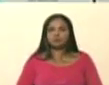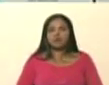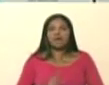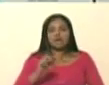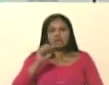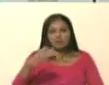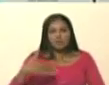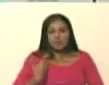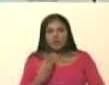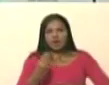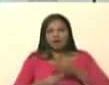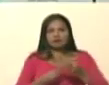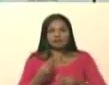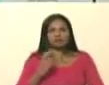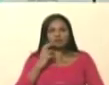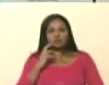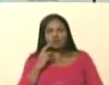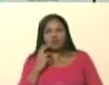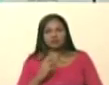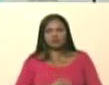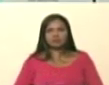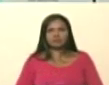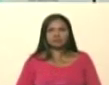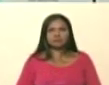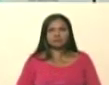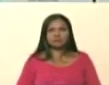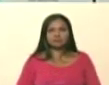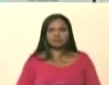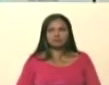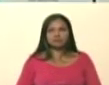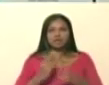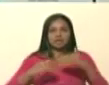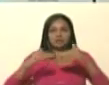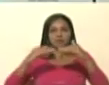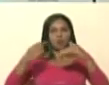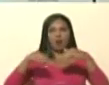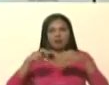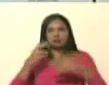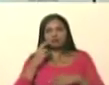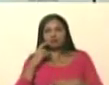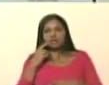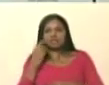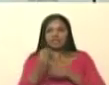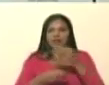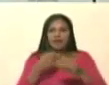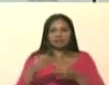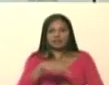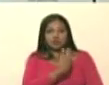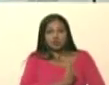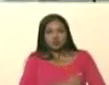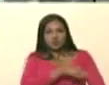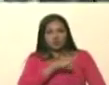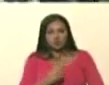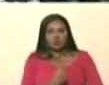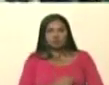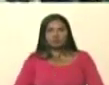de hacer chocolate al nivel del chocolate que hacen los suizos verdad